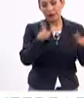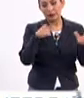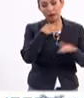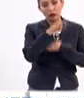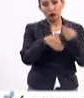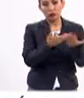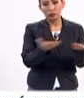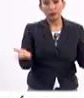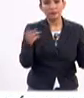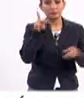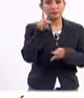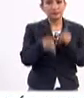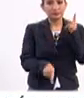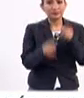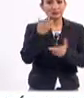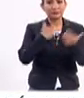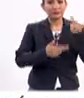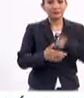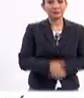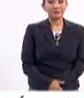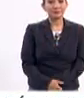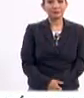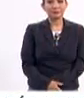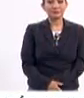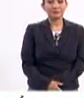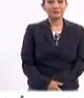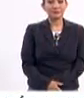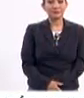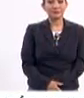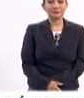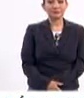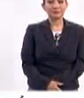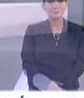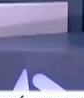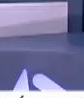para todos ustedes. Vamos a hacer una pausa, regresamos.